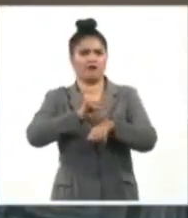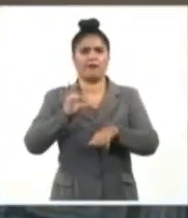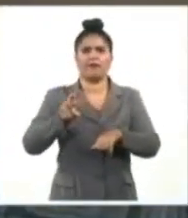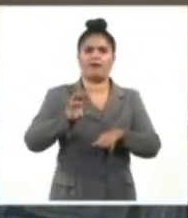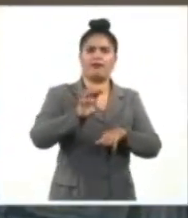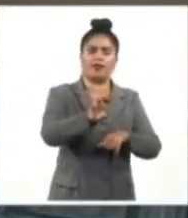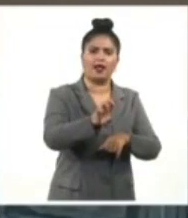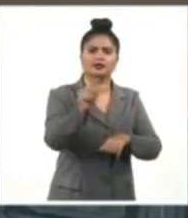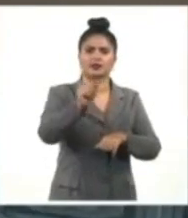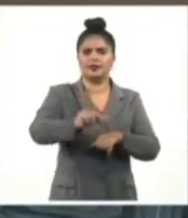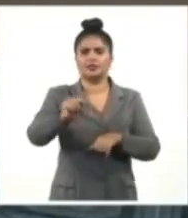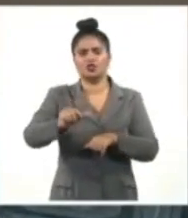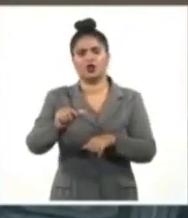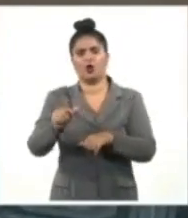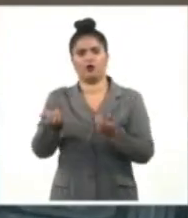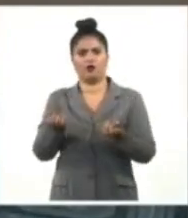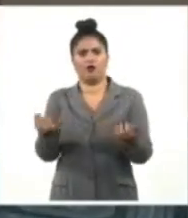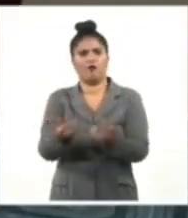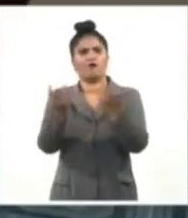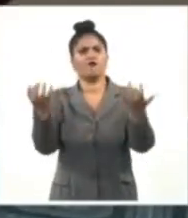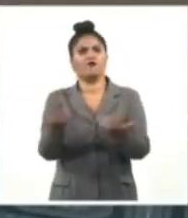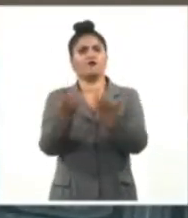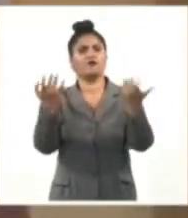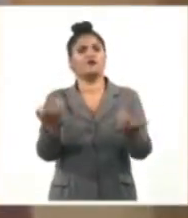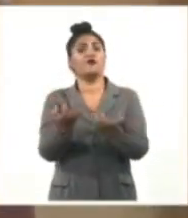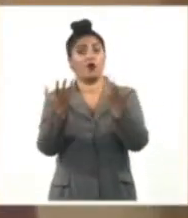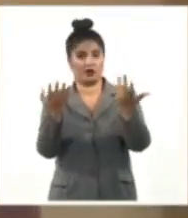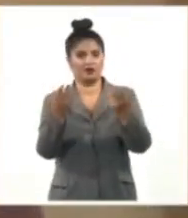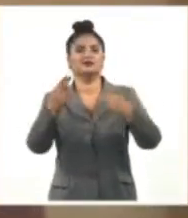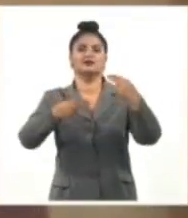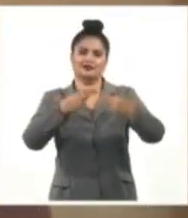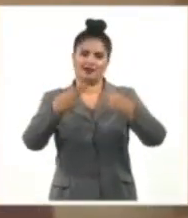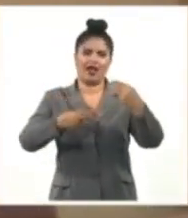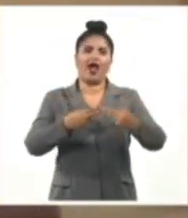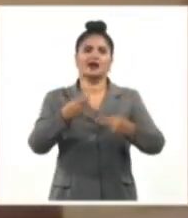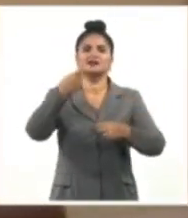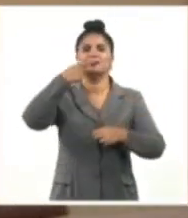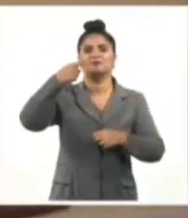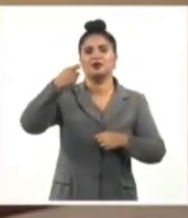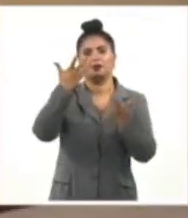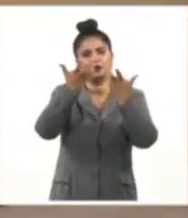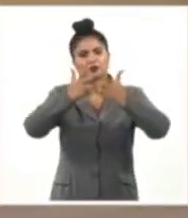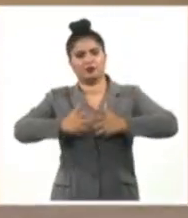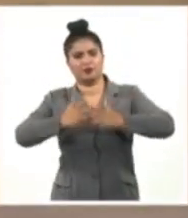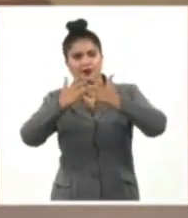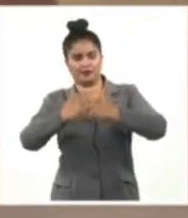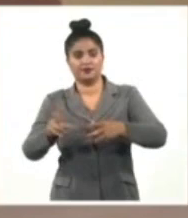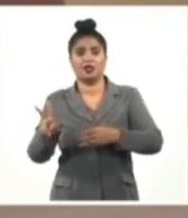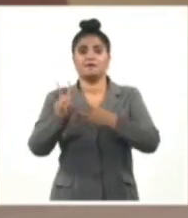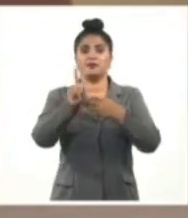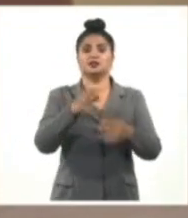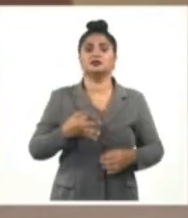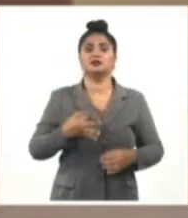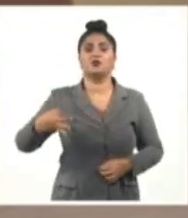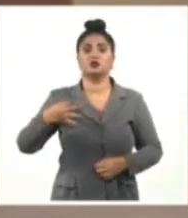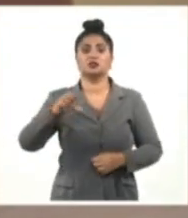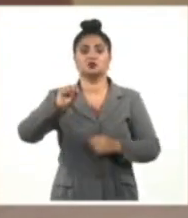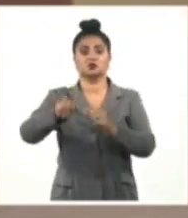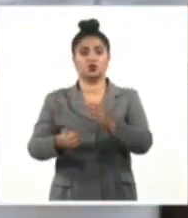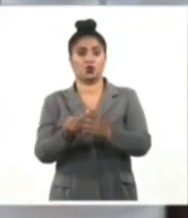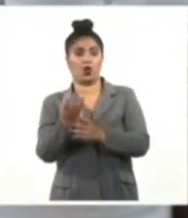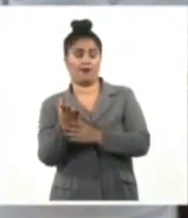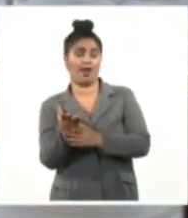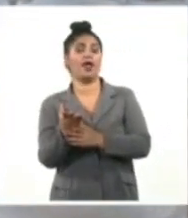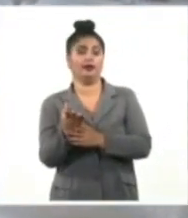En este centro, perteneciente al municipio Songo La Maya, insistió en la importancia de fortalecer alianzas de trabajo con otras